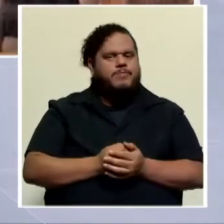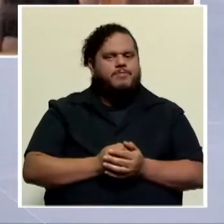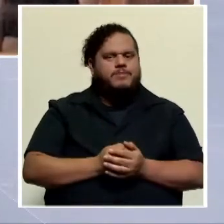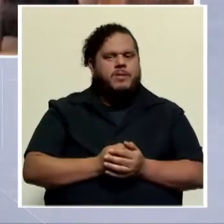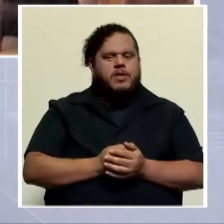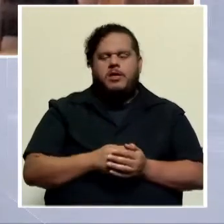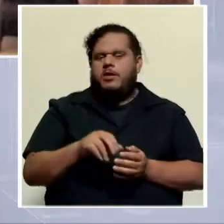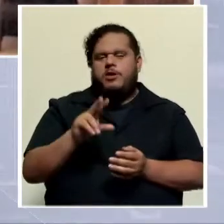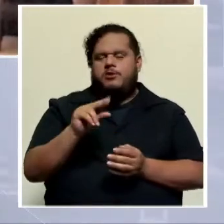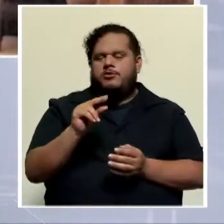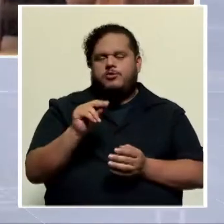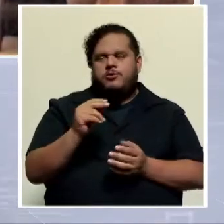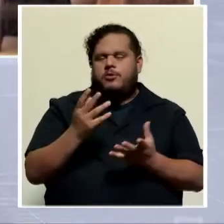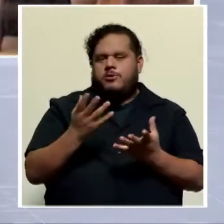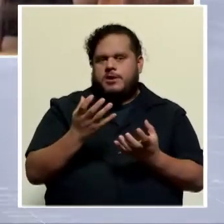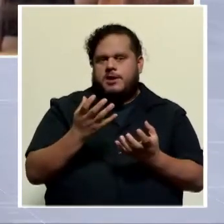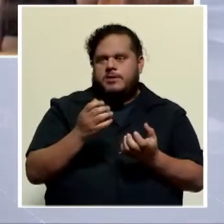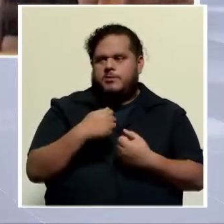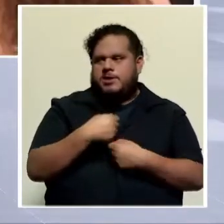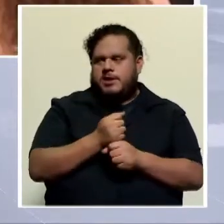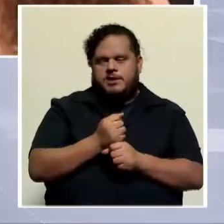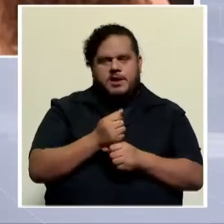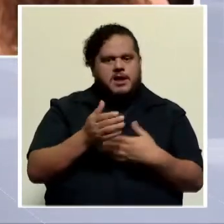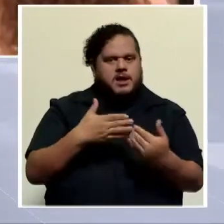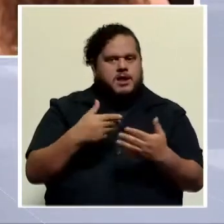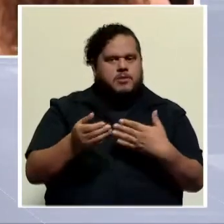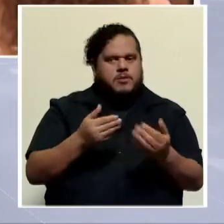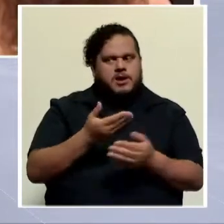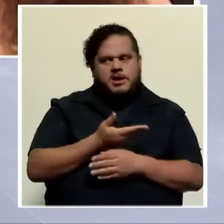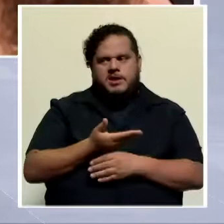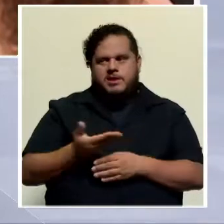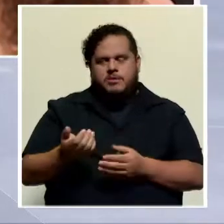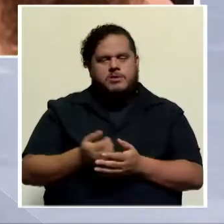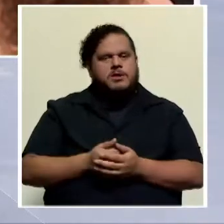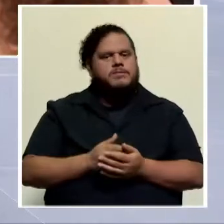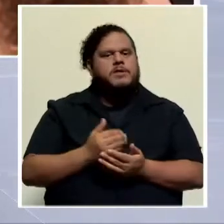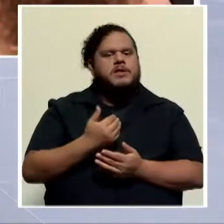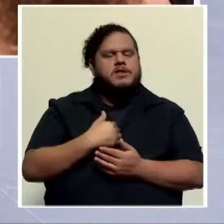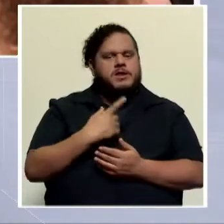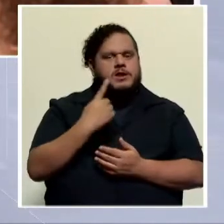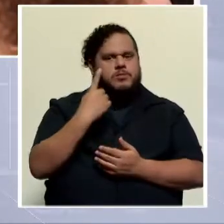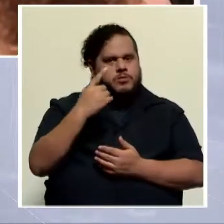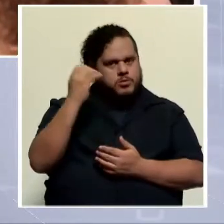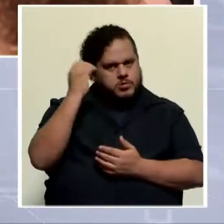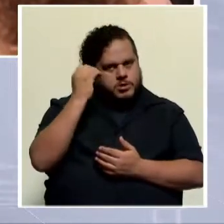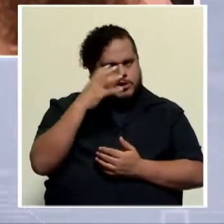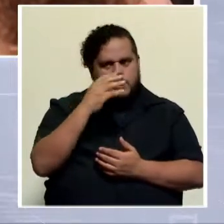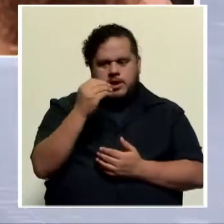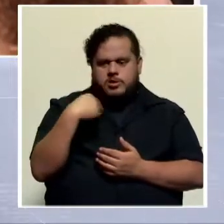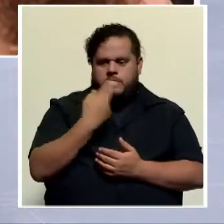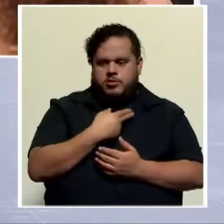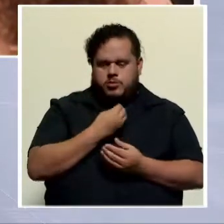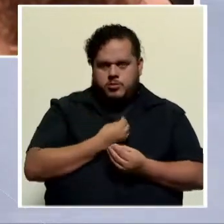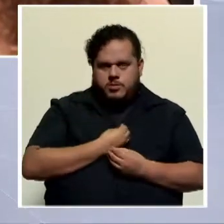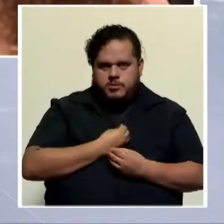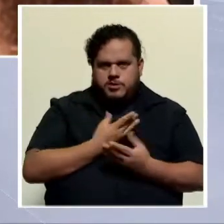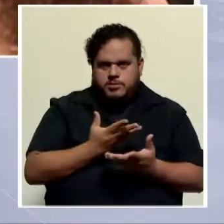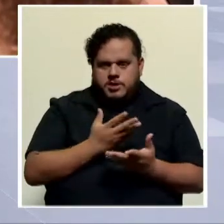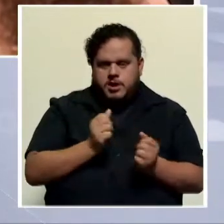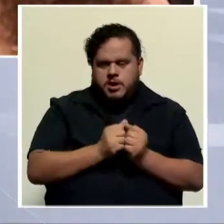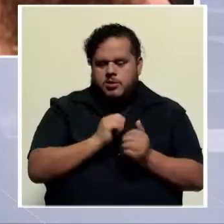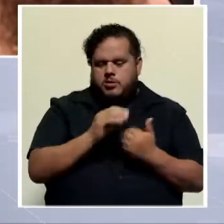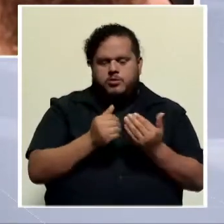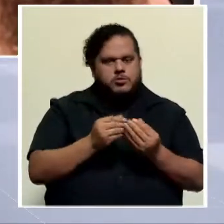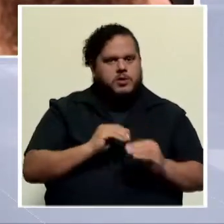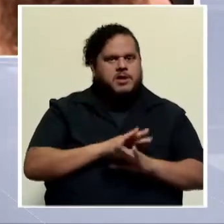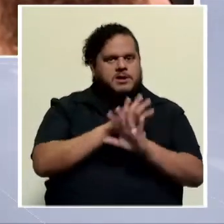no estamos dispuestos a hacer cualquier cosa. Tenemos un criterio y lo vamos a expresar con toda